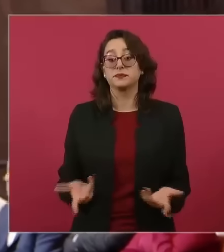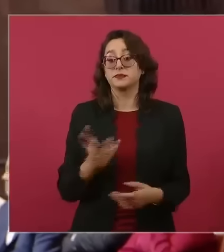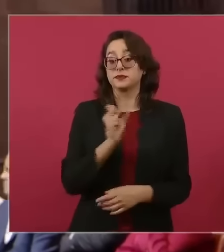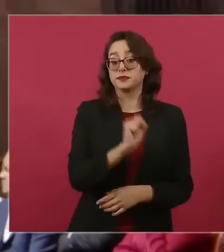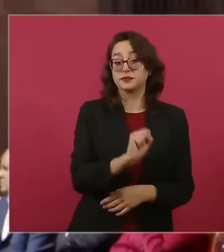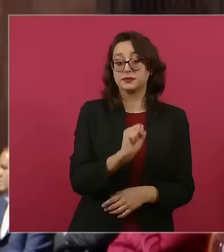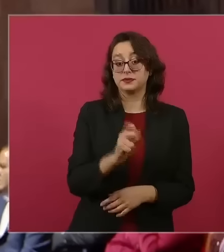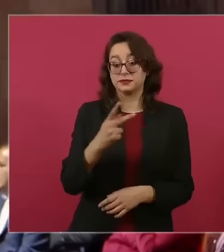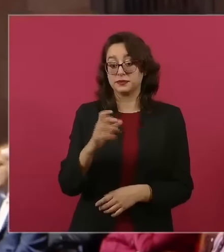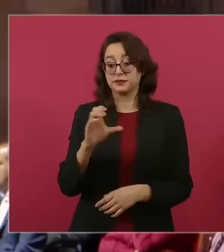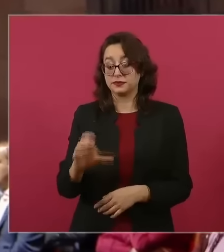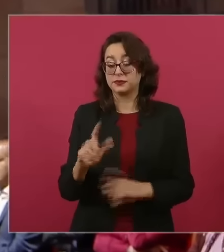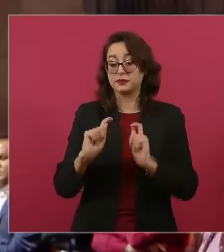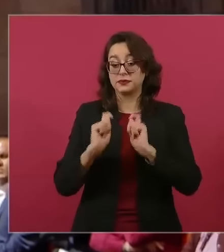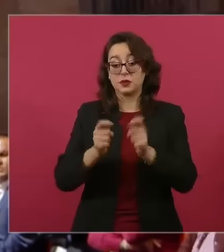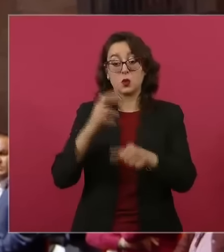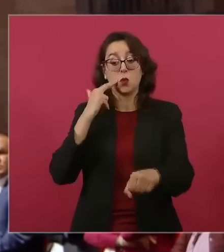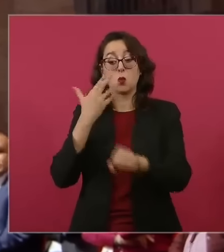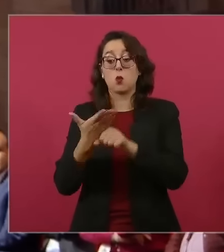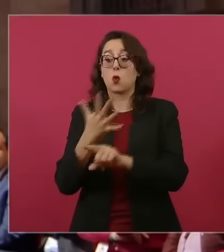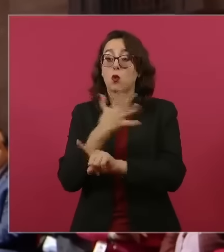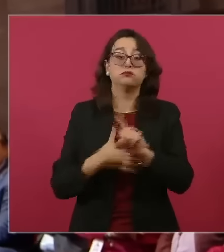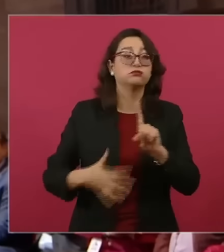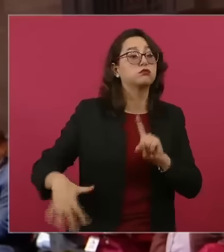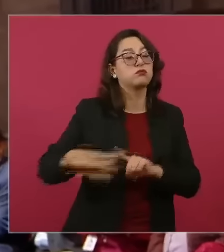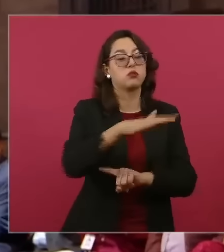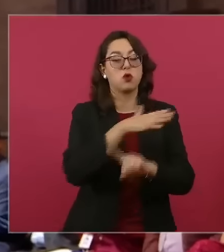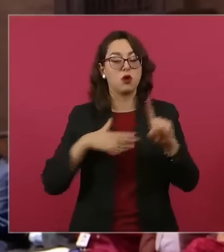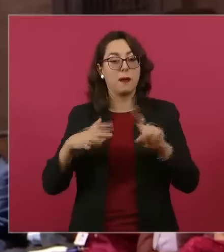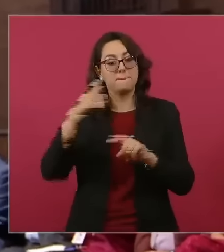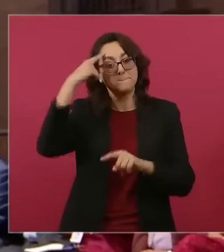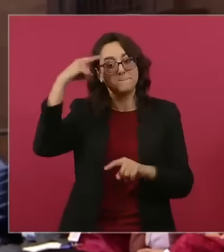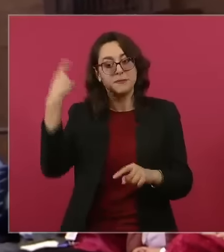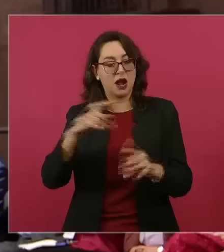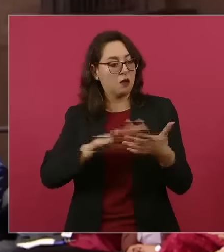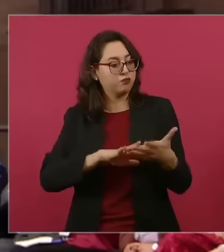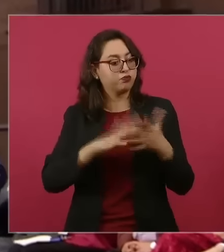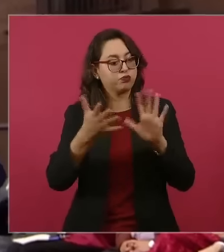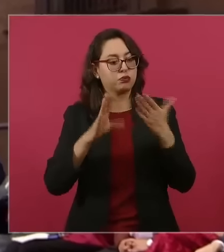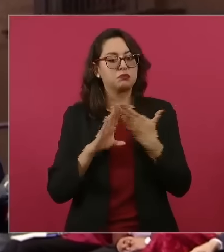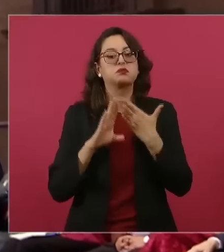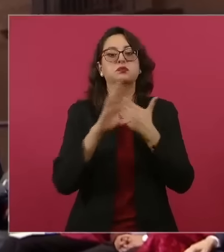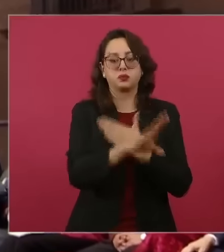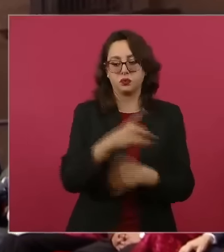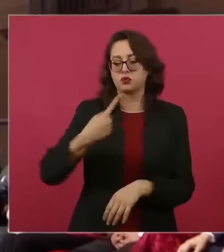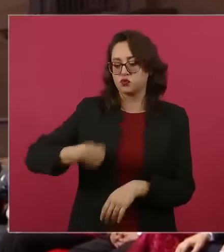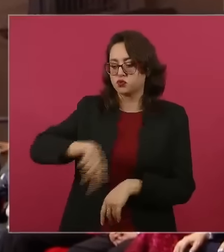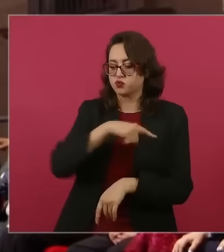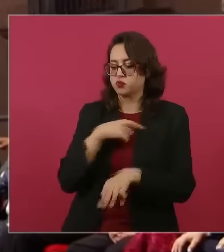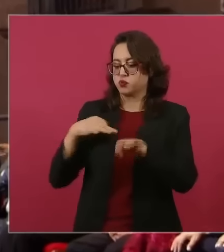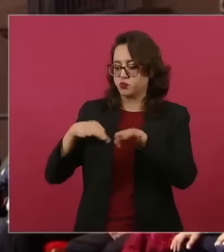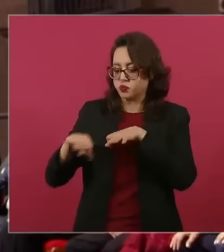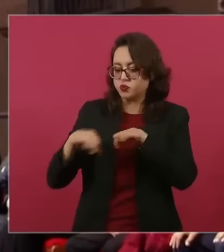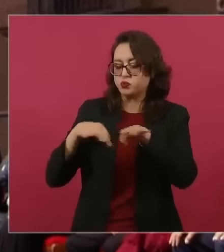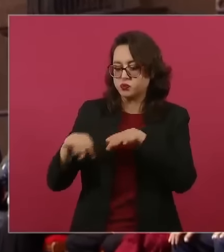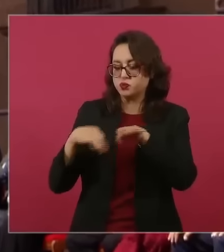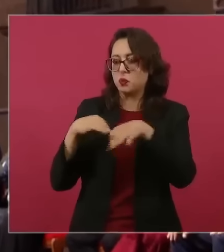nuestra estrategia de atender las causas de la violencia con el criterio de que la